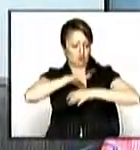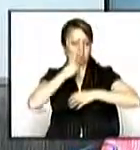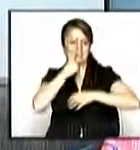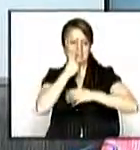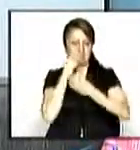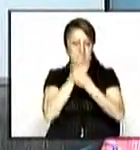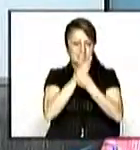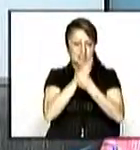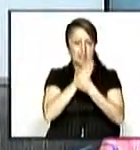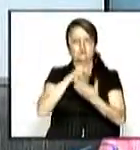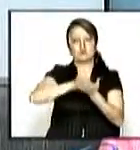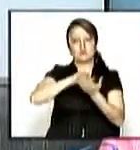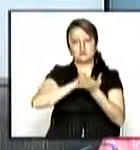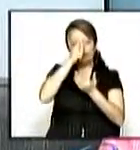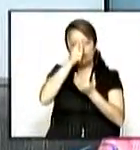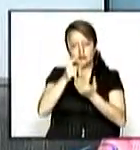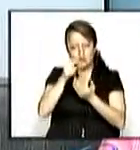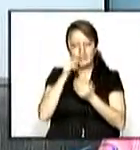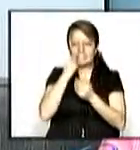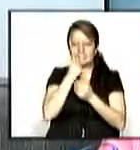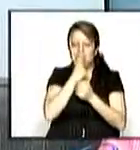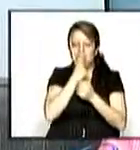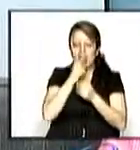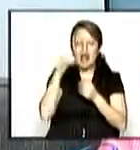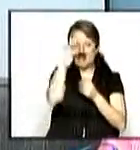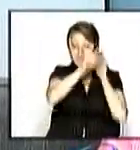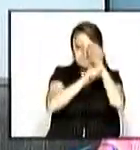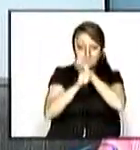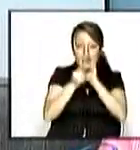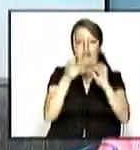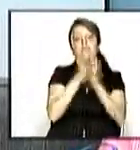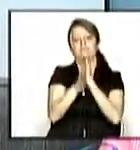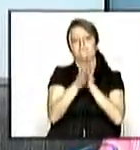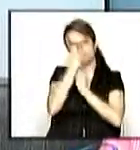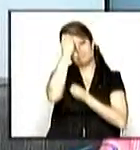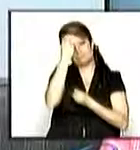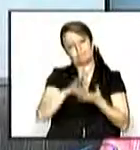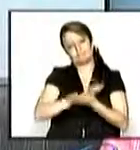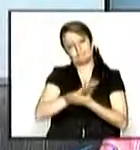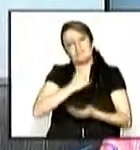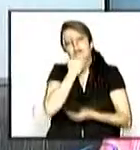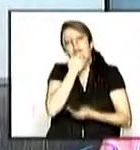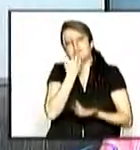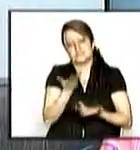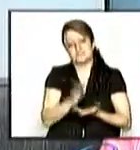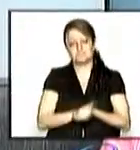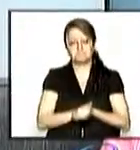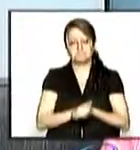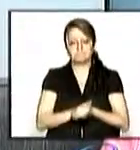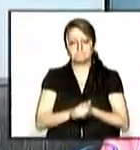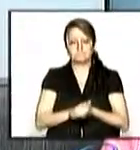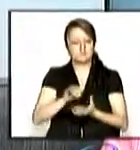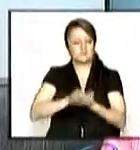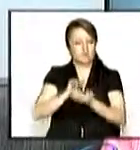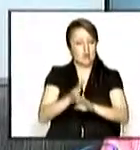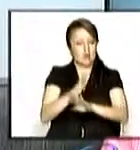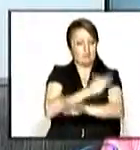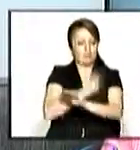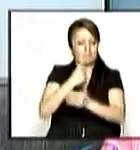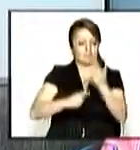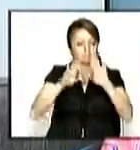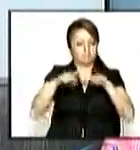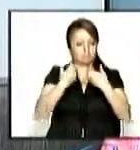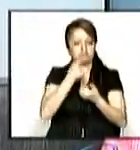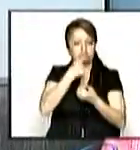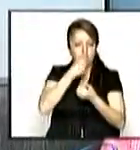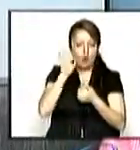paciente estamos tratando y qué tipo de tratamientos odontológicos son coherentes o se marcan en ese